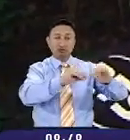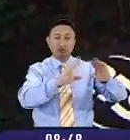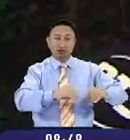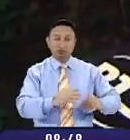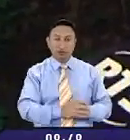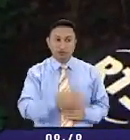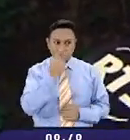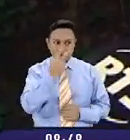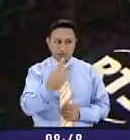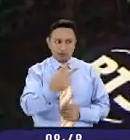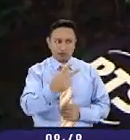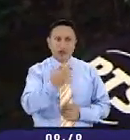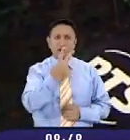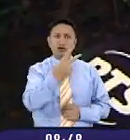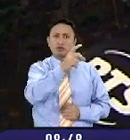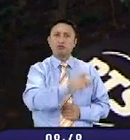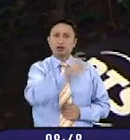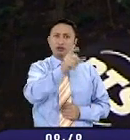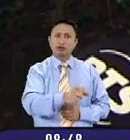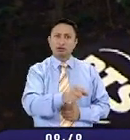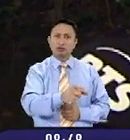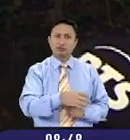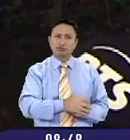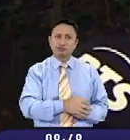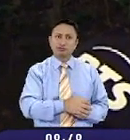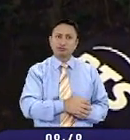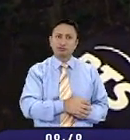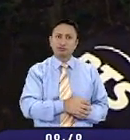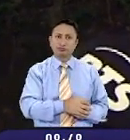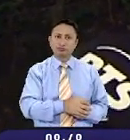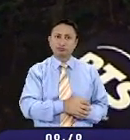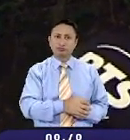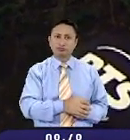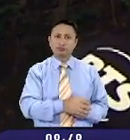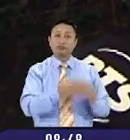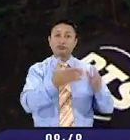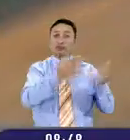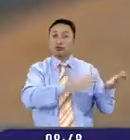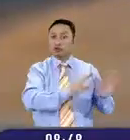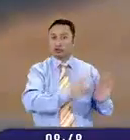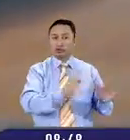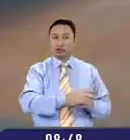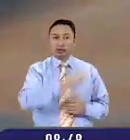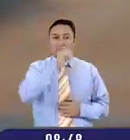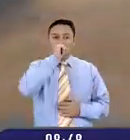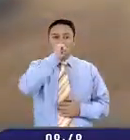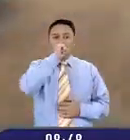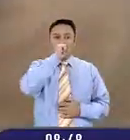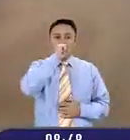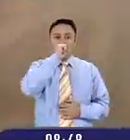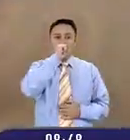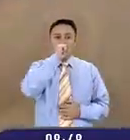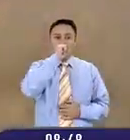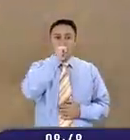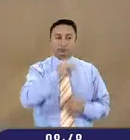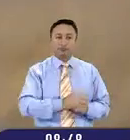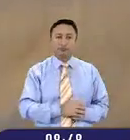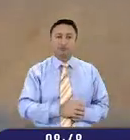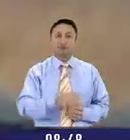nos percatamos que había dos personas totalmente calcinadas. Es la cordillera Chongón